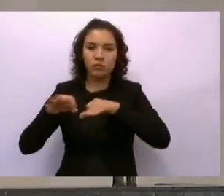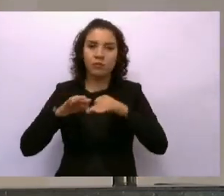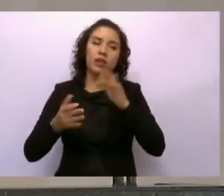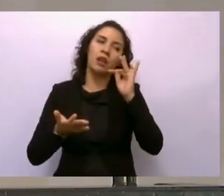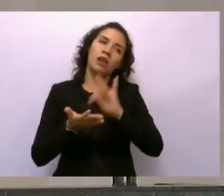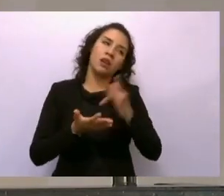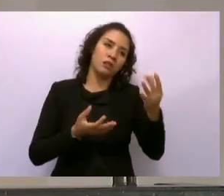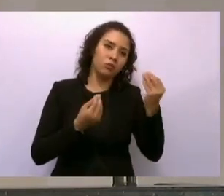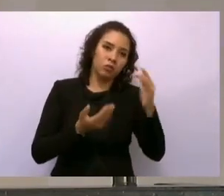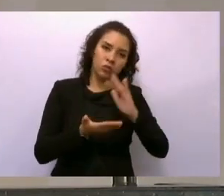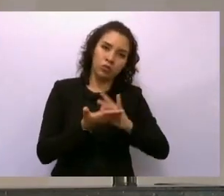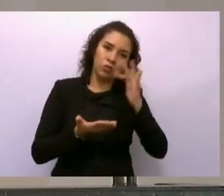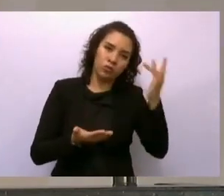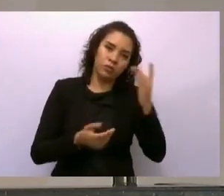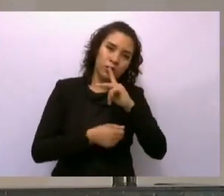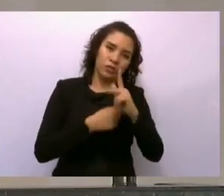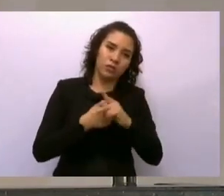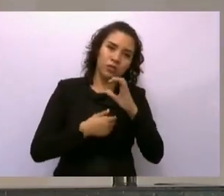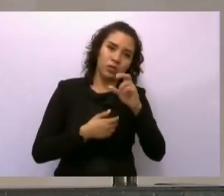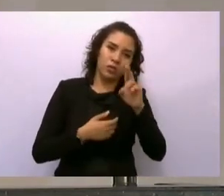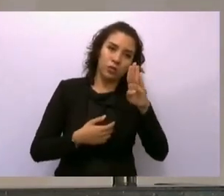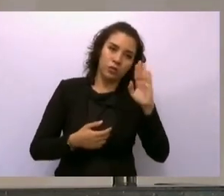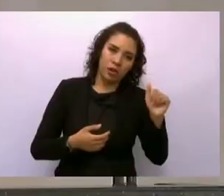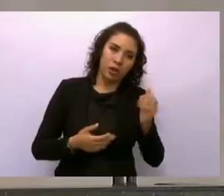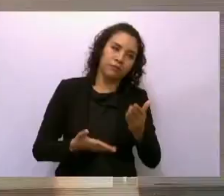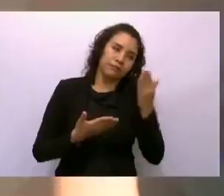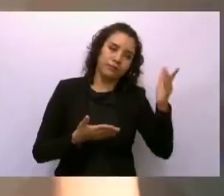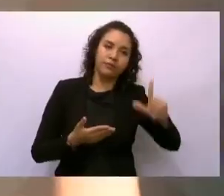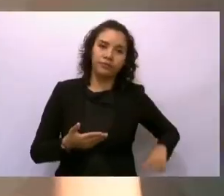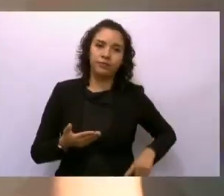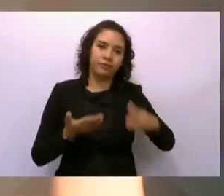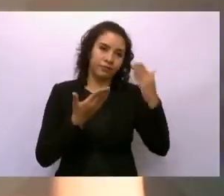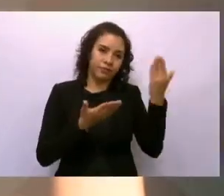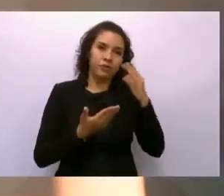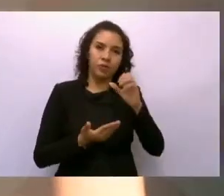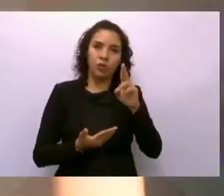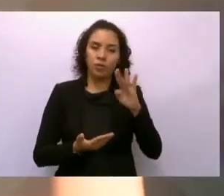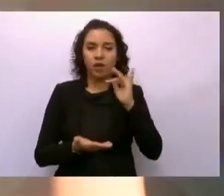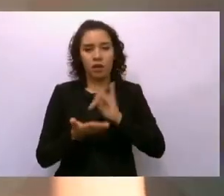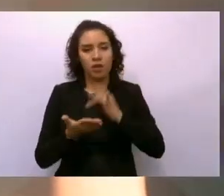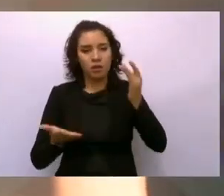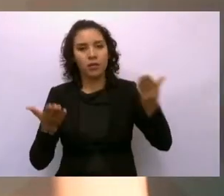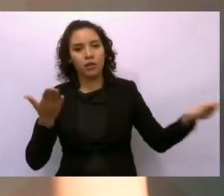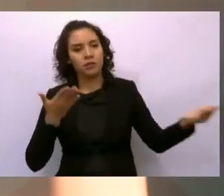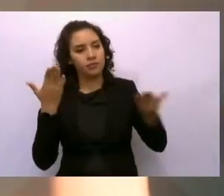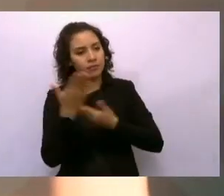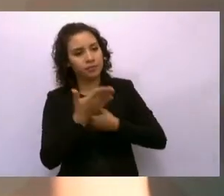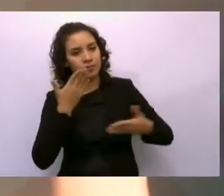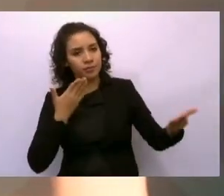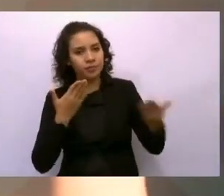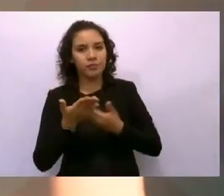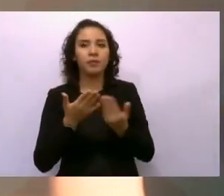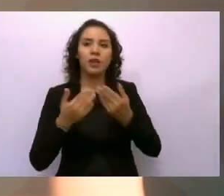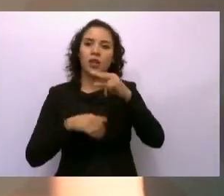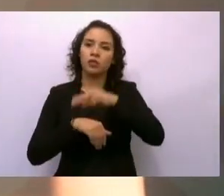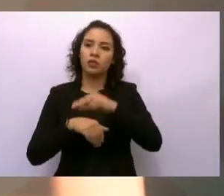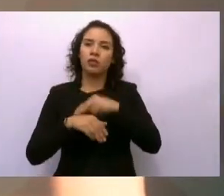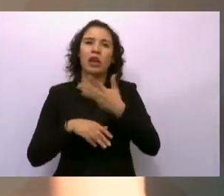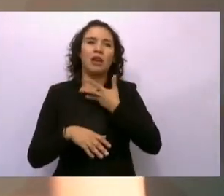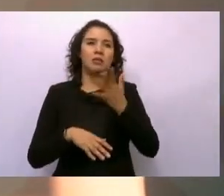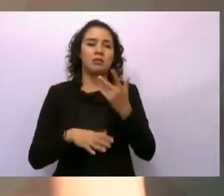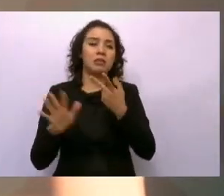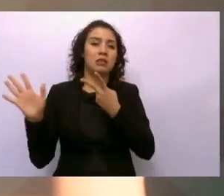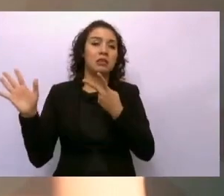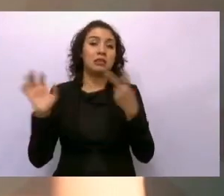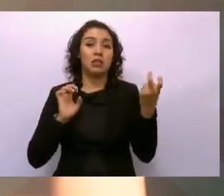Agradecemos mucho al pueblo y al gobierno de Cuba por esta muestra de solidaridad. Tenemos como